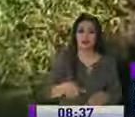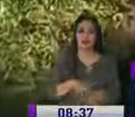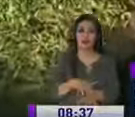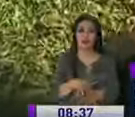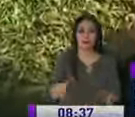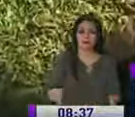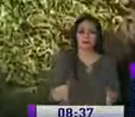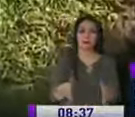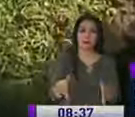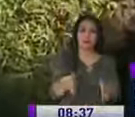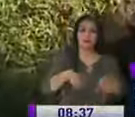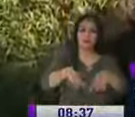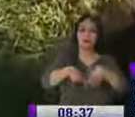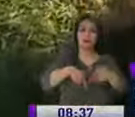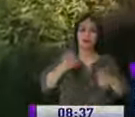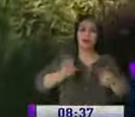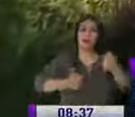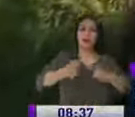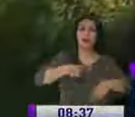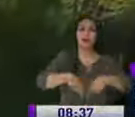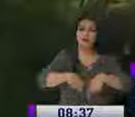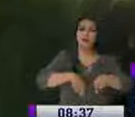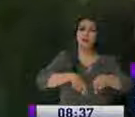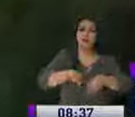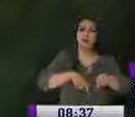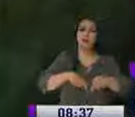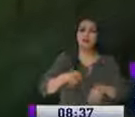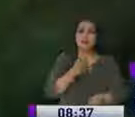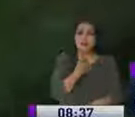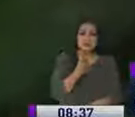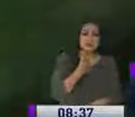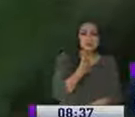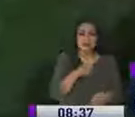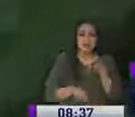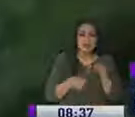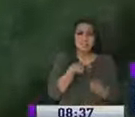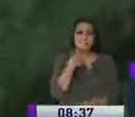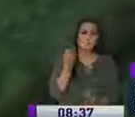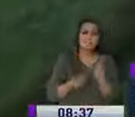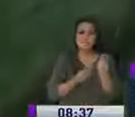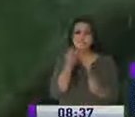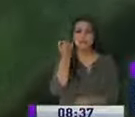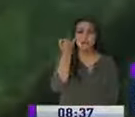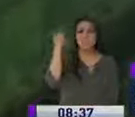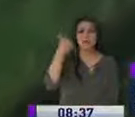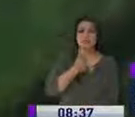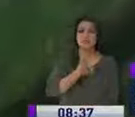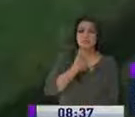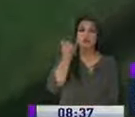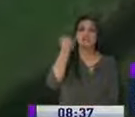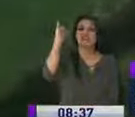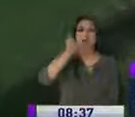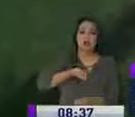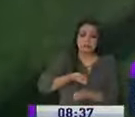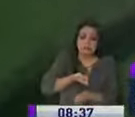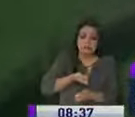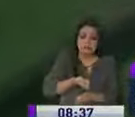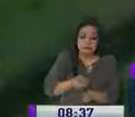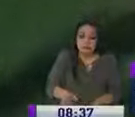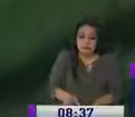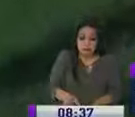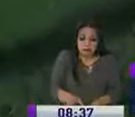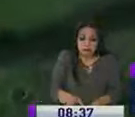a conocer que se capturaron dos individuos más que estarían implicados también en cometimientos de delitos sexuales en contra